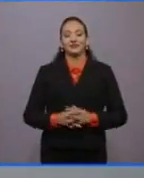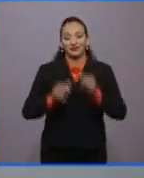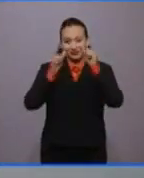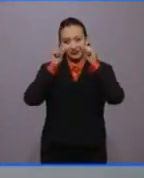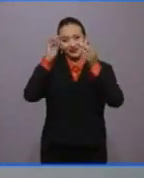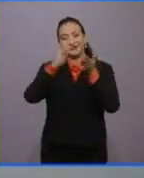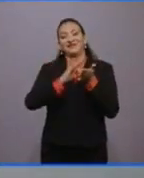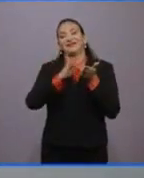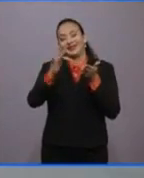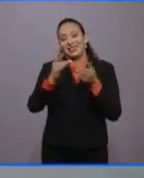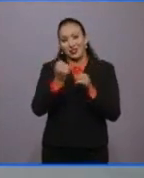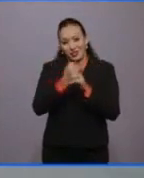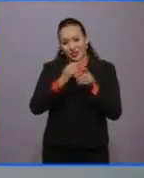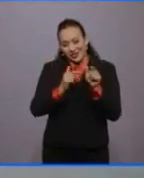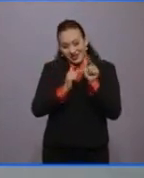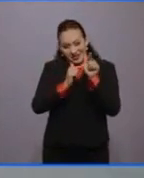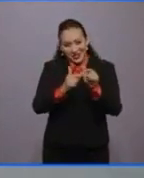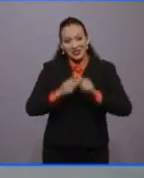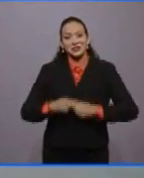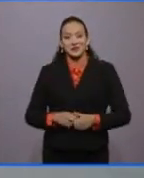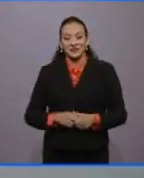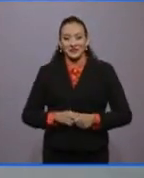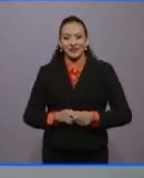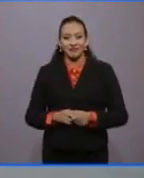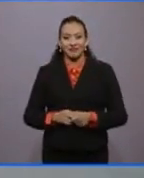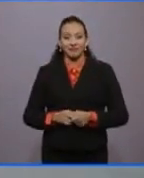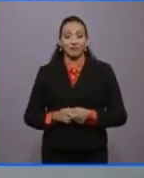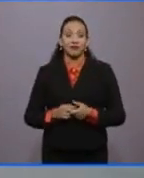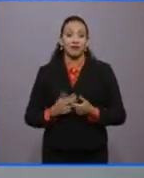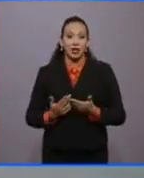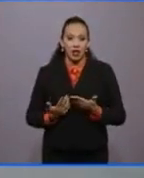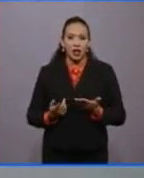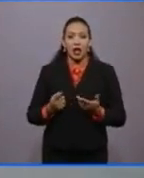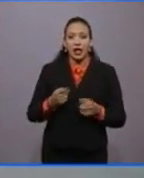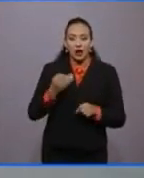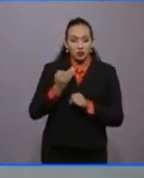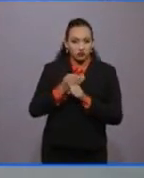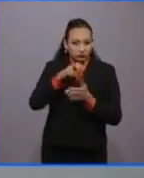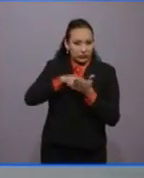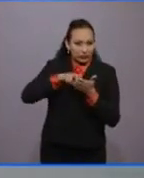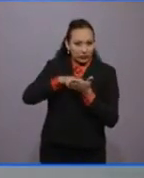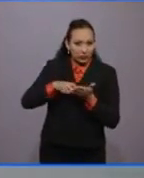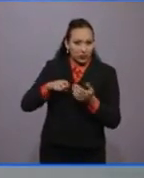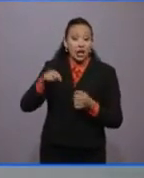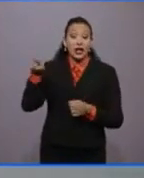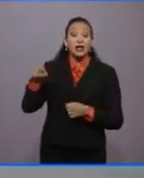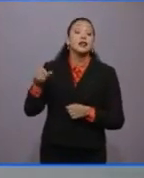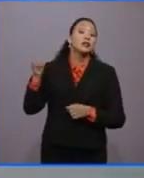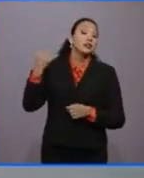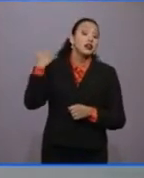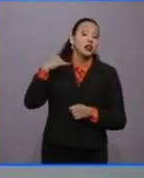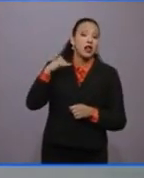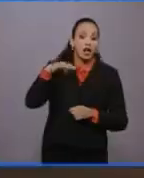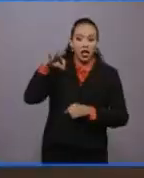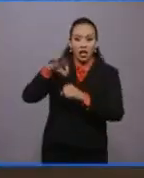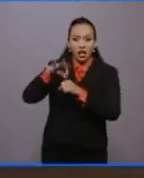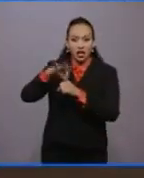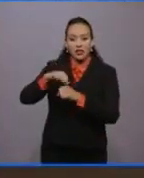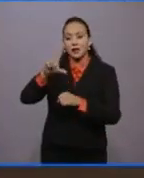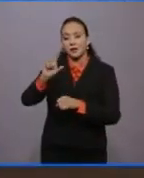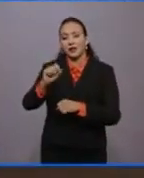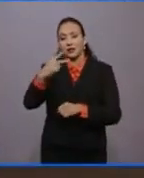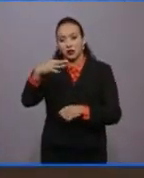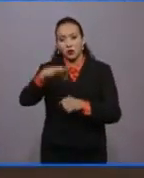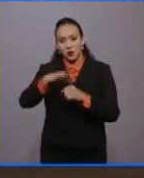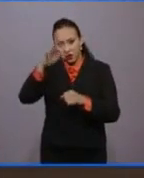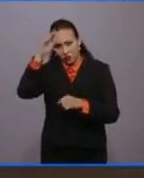Gracias por continuar con nosotros. Tenemos más noticias. Con modificaciones de última hora, el Congreso de Yucatán aprobó por mayoría de 22